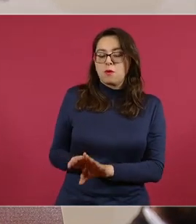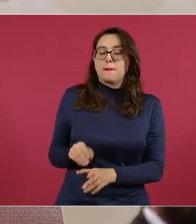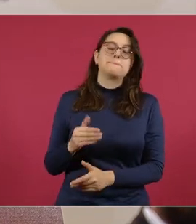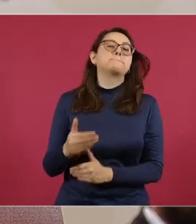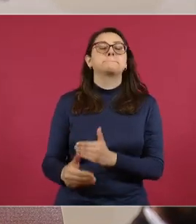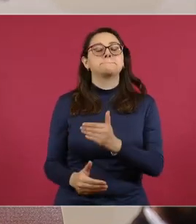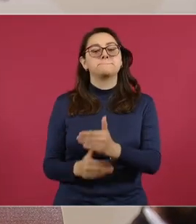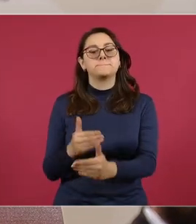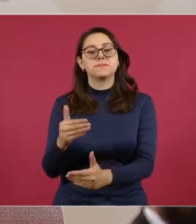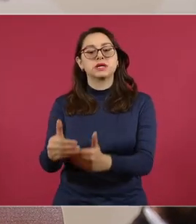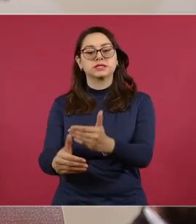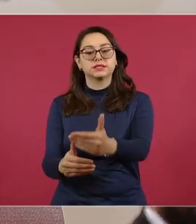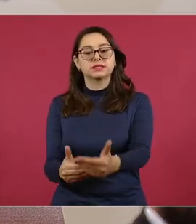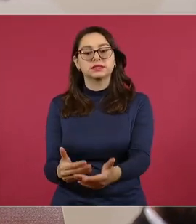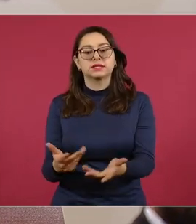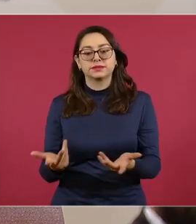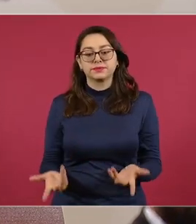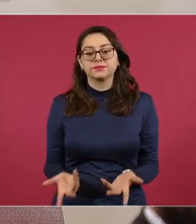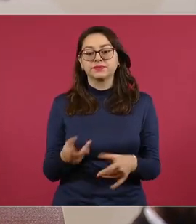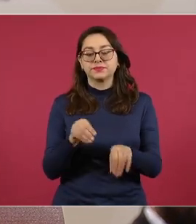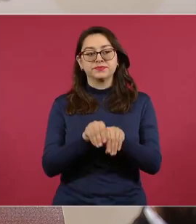dando a conocer